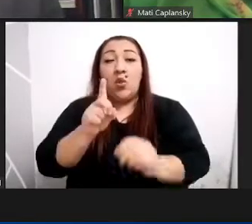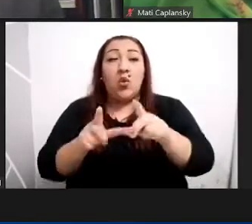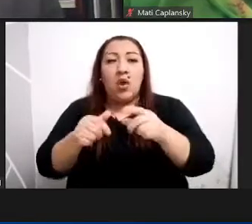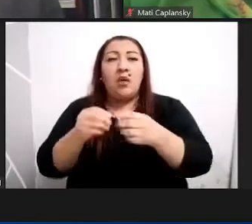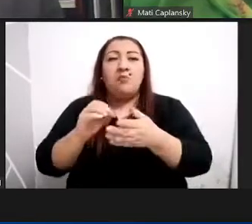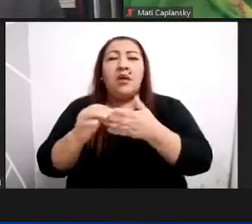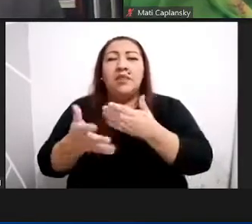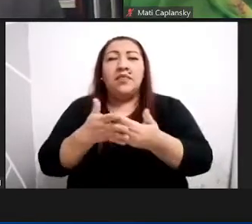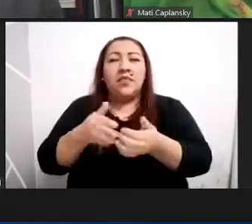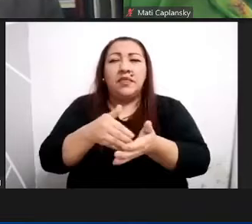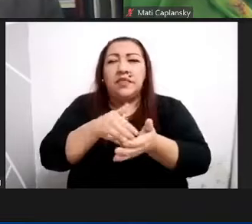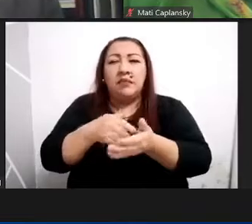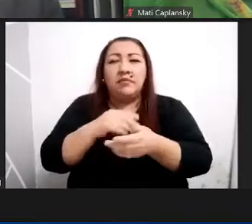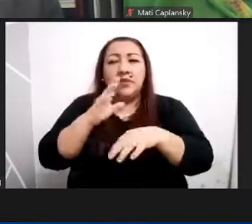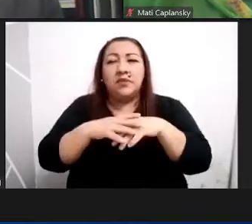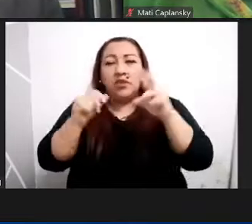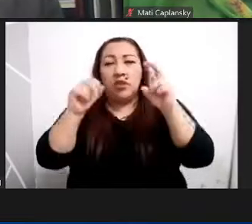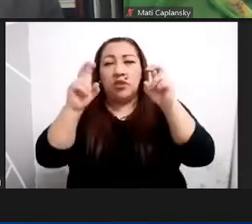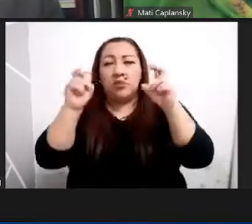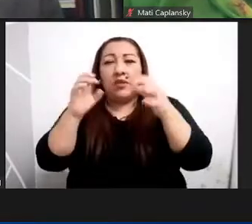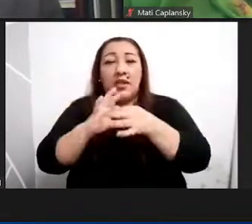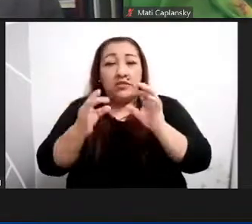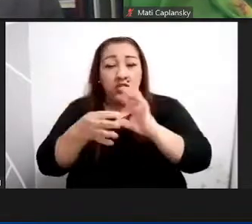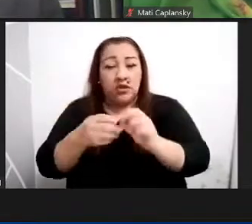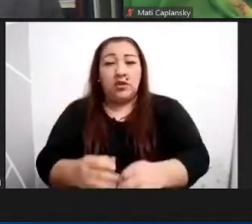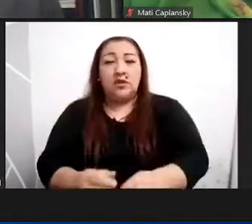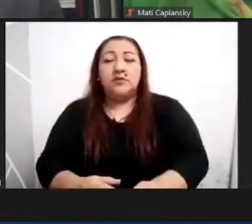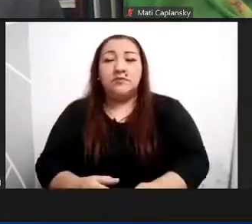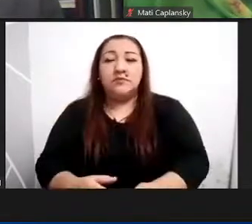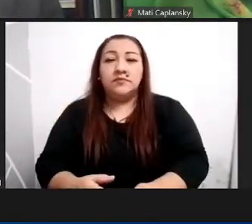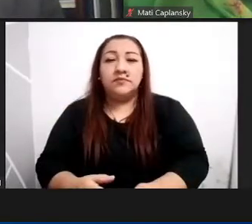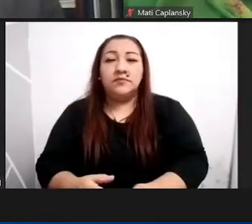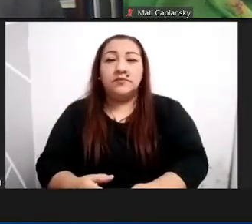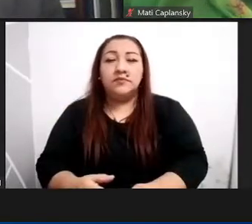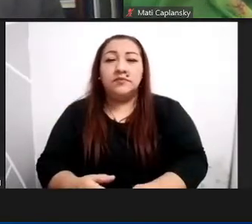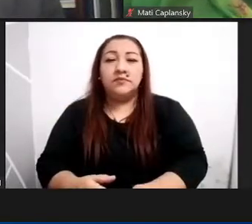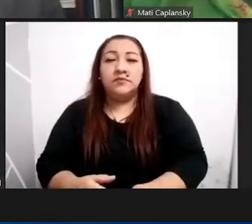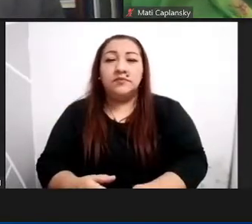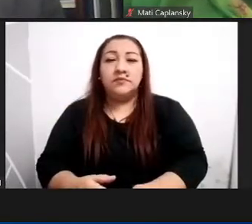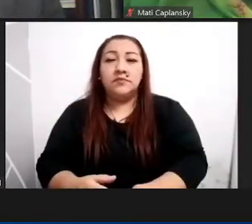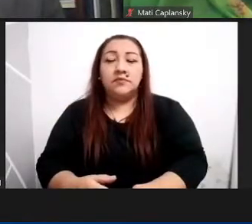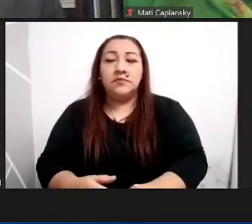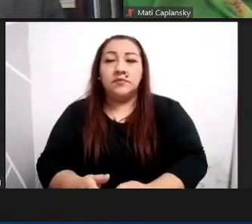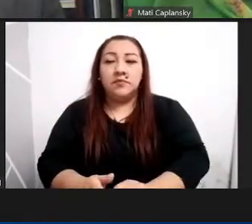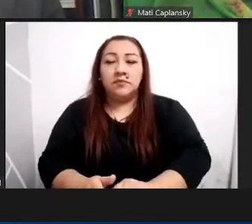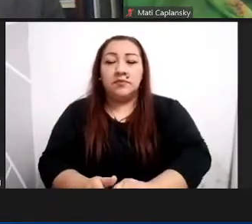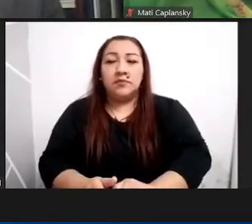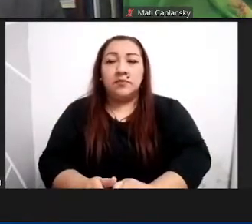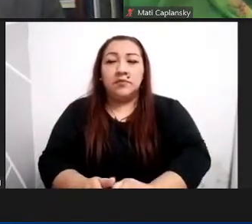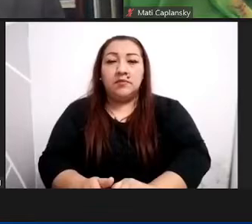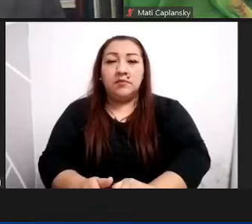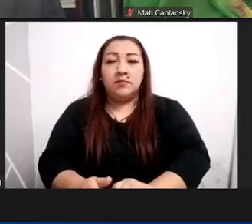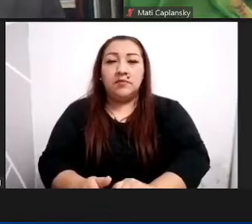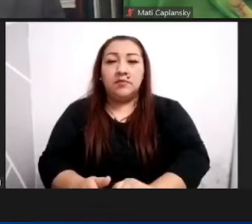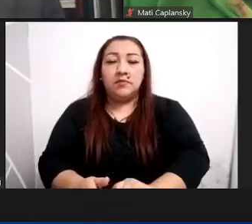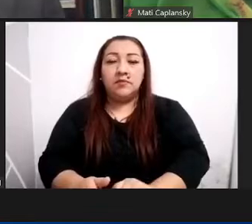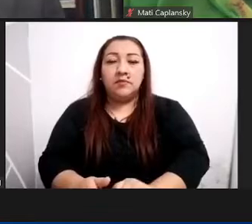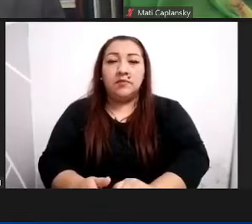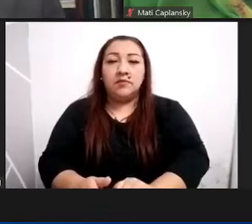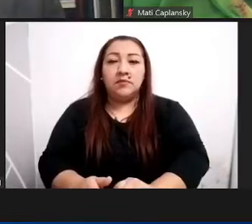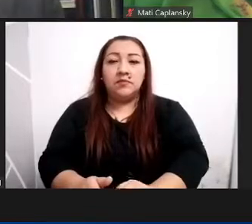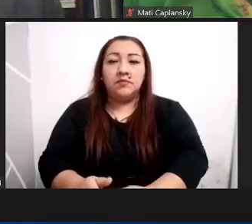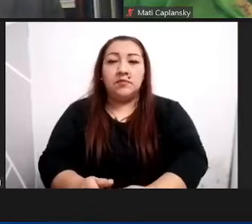una circunstancia histórica, los niños, y los niños es por razones biológicas, pero